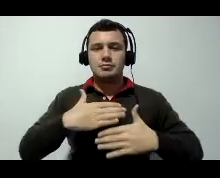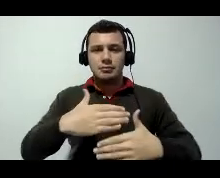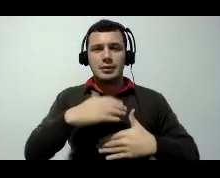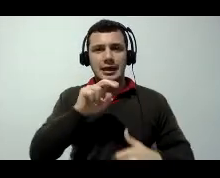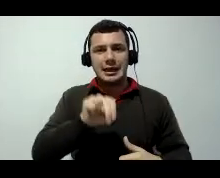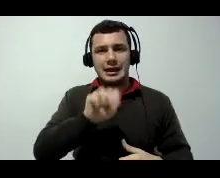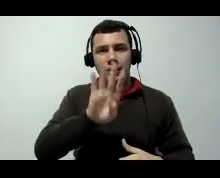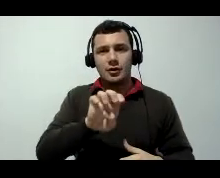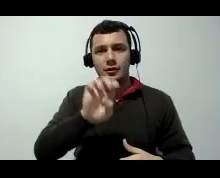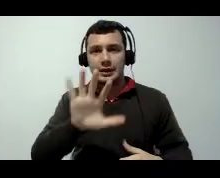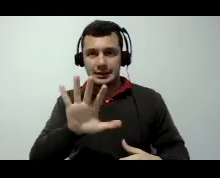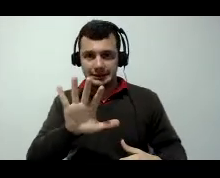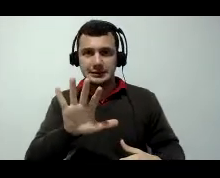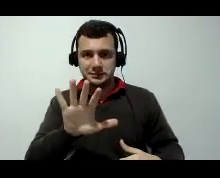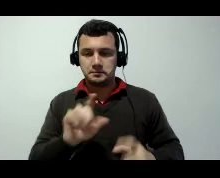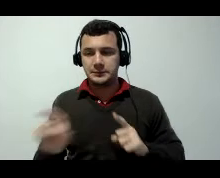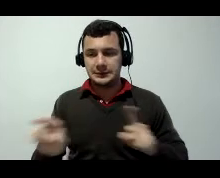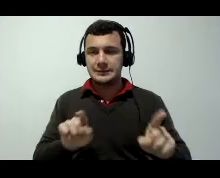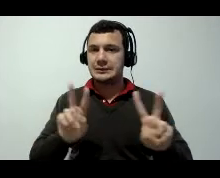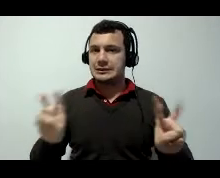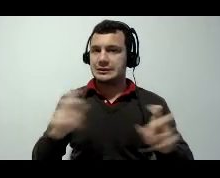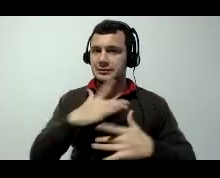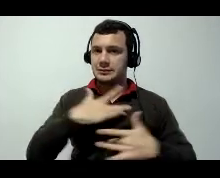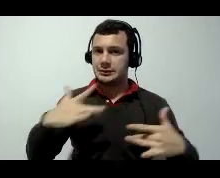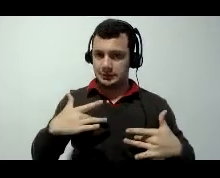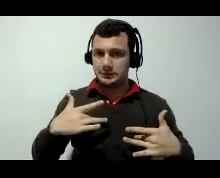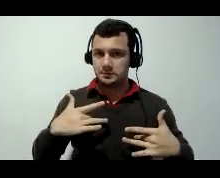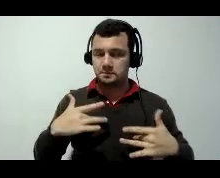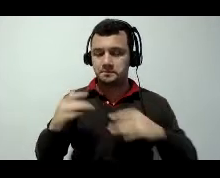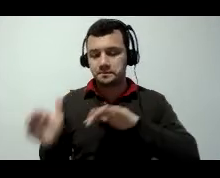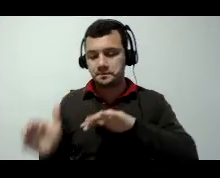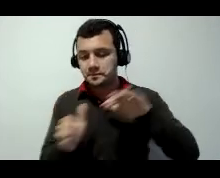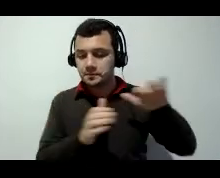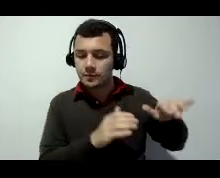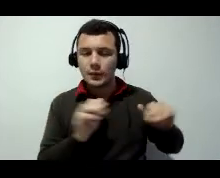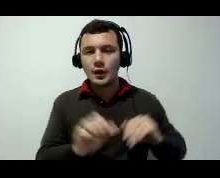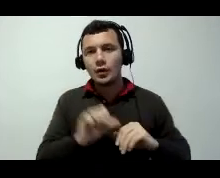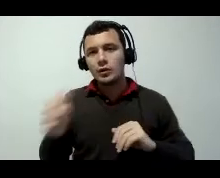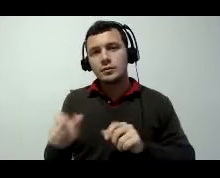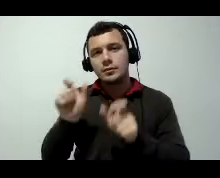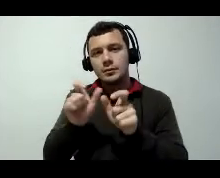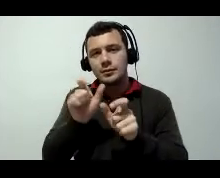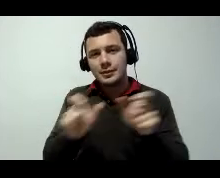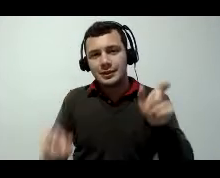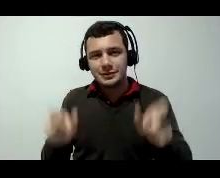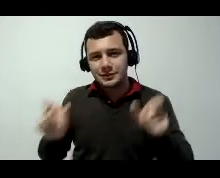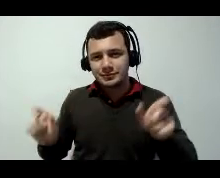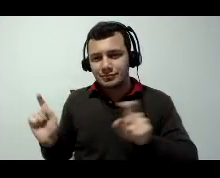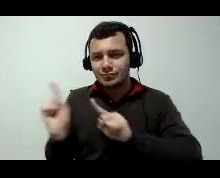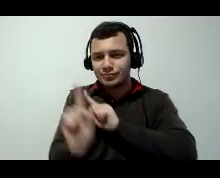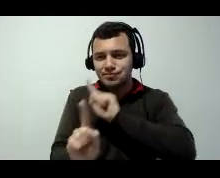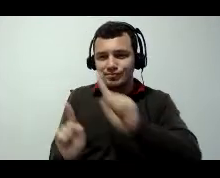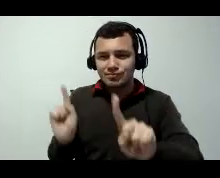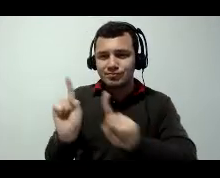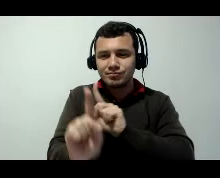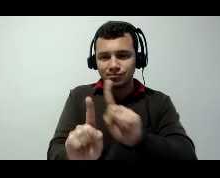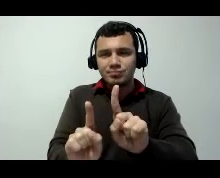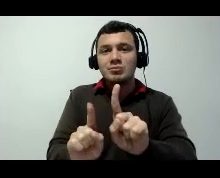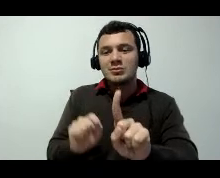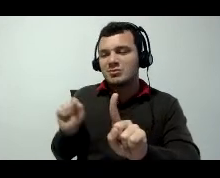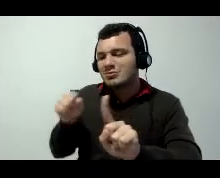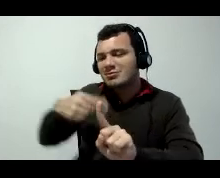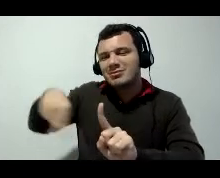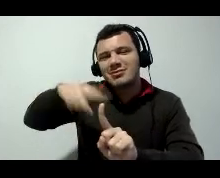que también ingresa a las habitaciones de estos pacientes o a los espacios donde los vamos a tener aislados, y es el personal de limpieza,